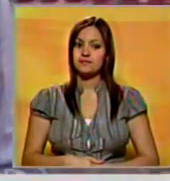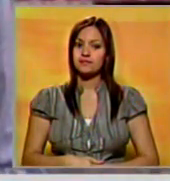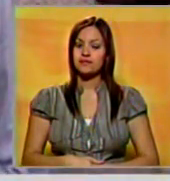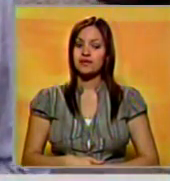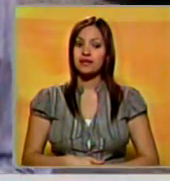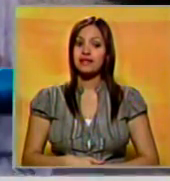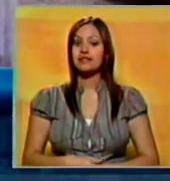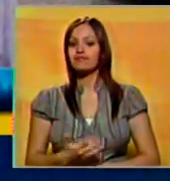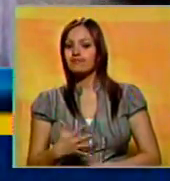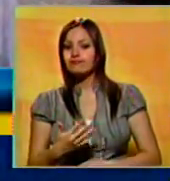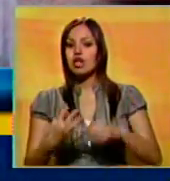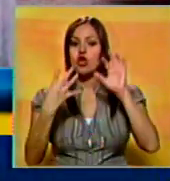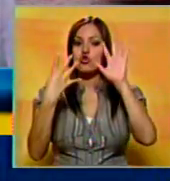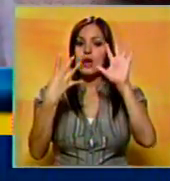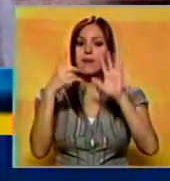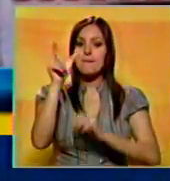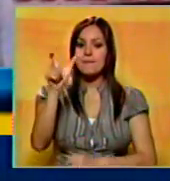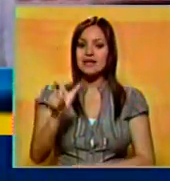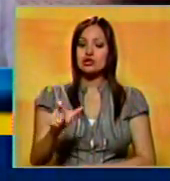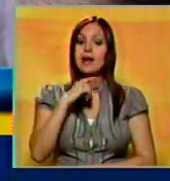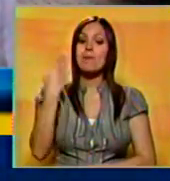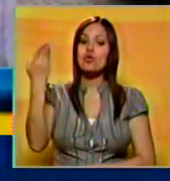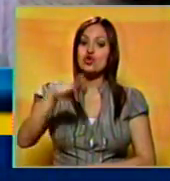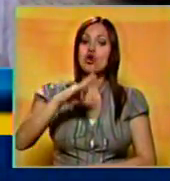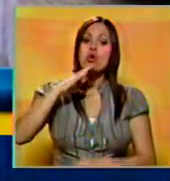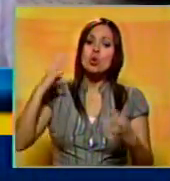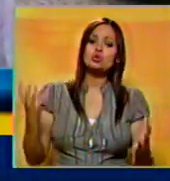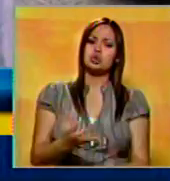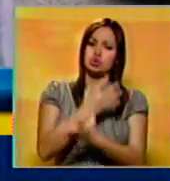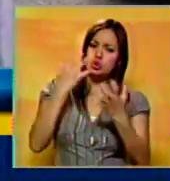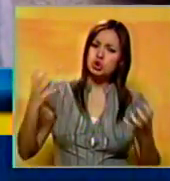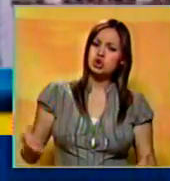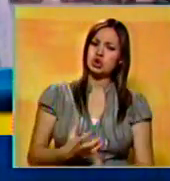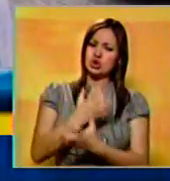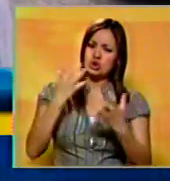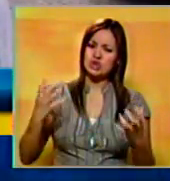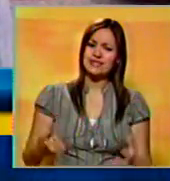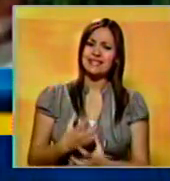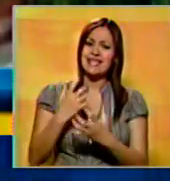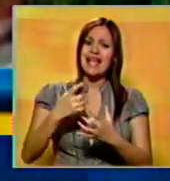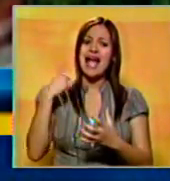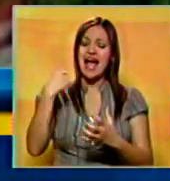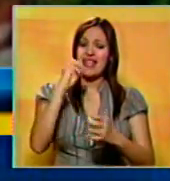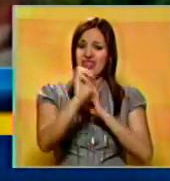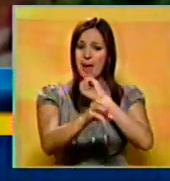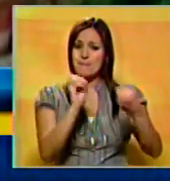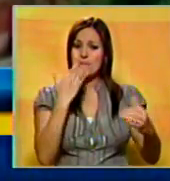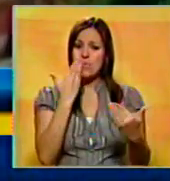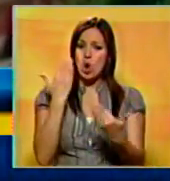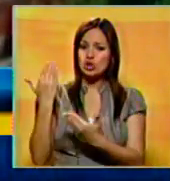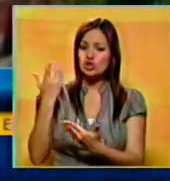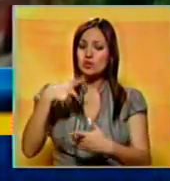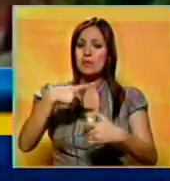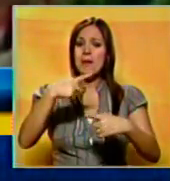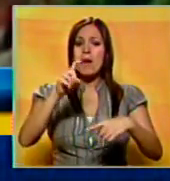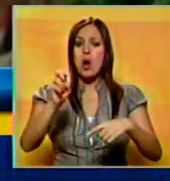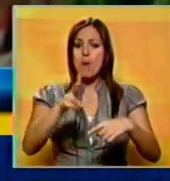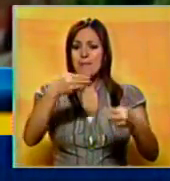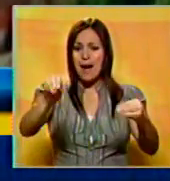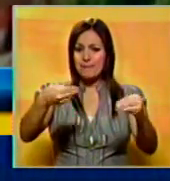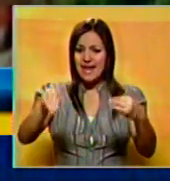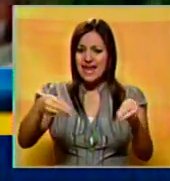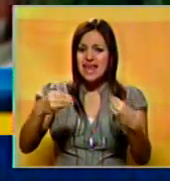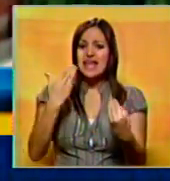Al menos 9 personas murieron en un incendio que se desató en un depósito de archivos de papel en el